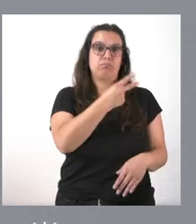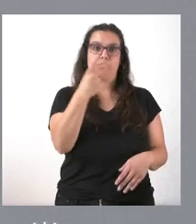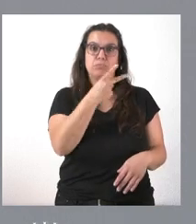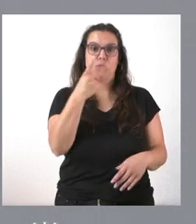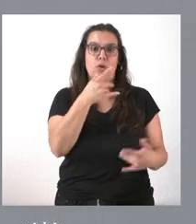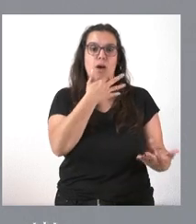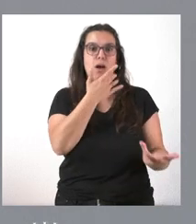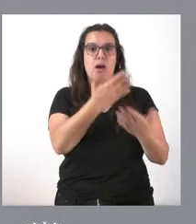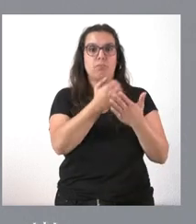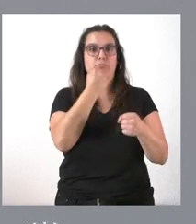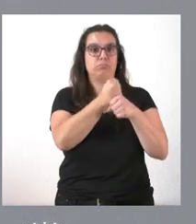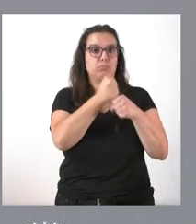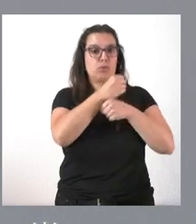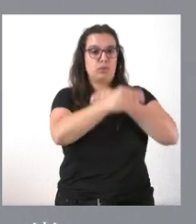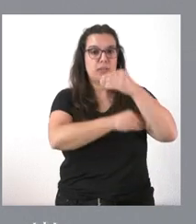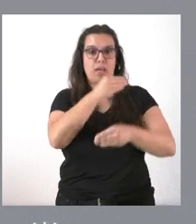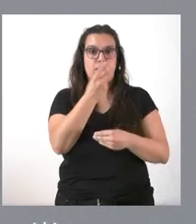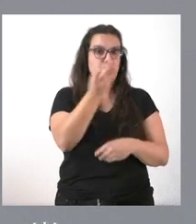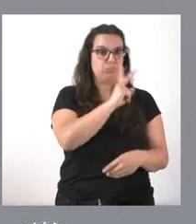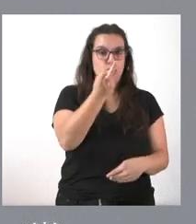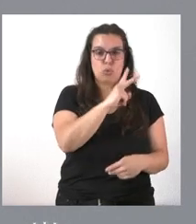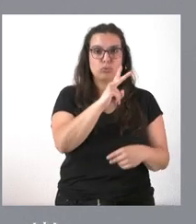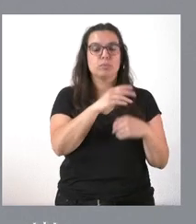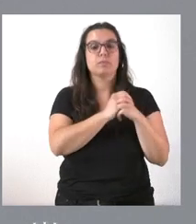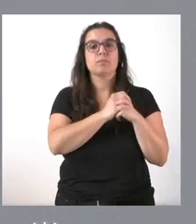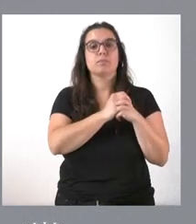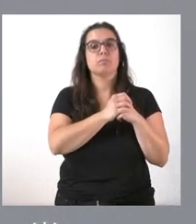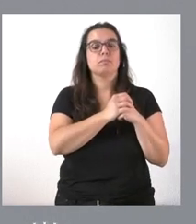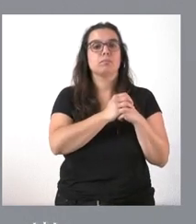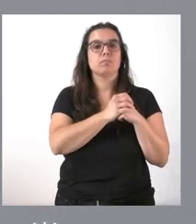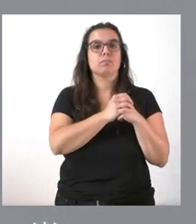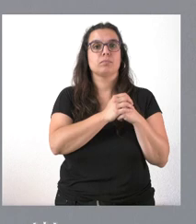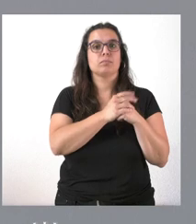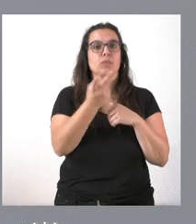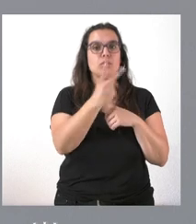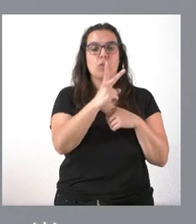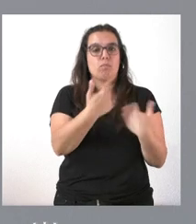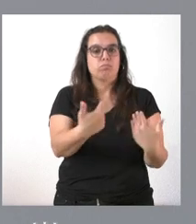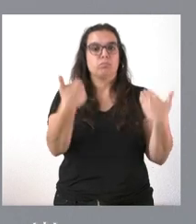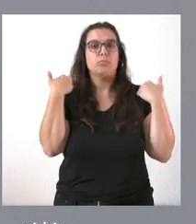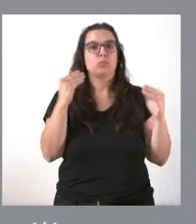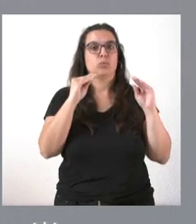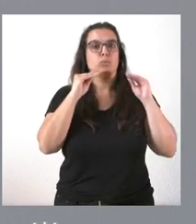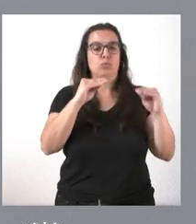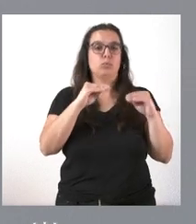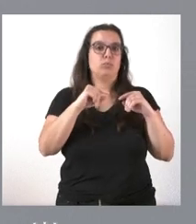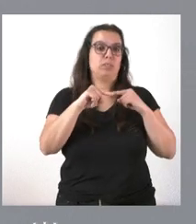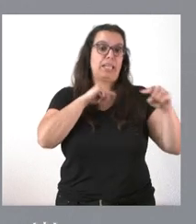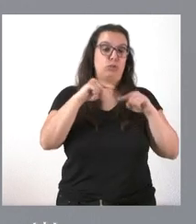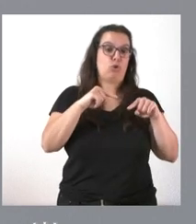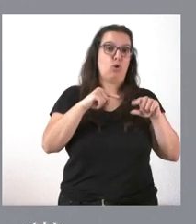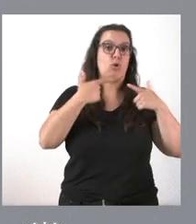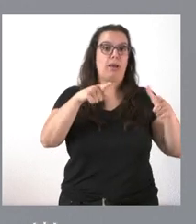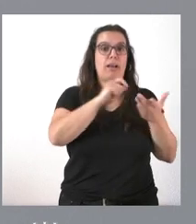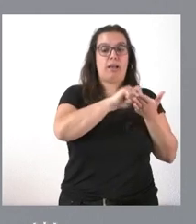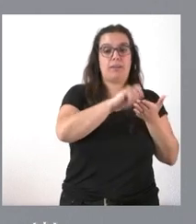tanto por Héctor como por Esther al frente de la dirección del gabinete del presidente y al frente